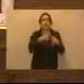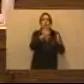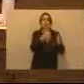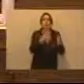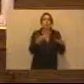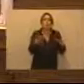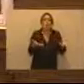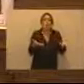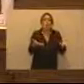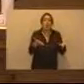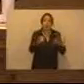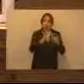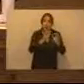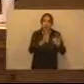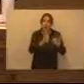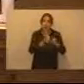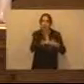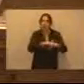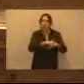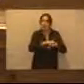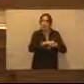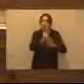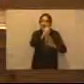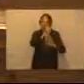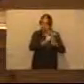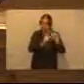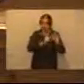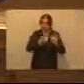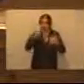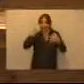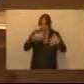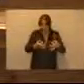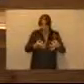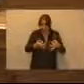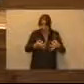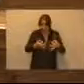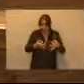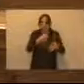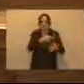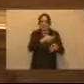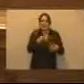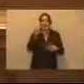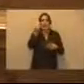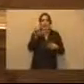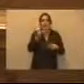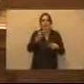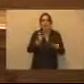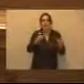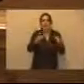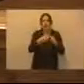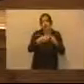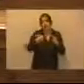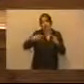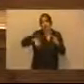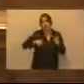Básase esta na lectura das listas de espera reales? Plantea ampliar plantilla para reforzar con recursos